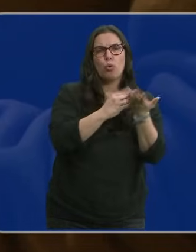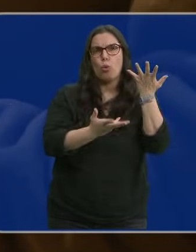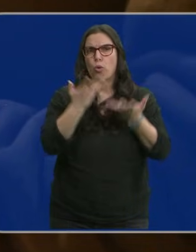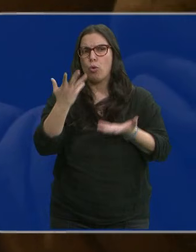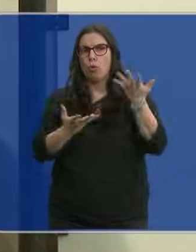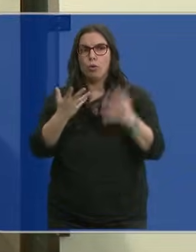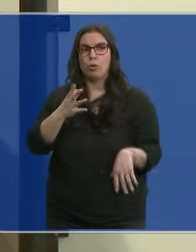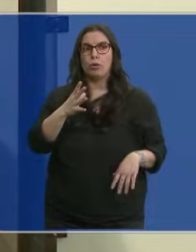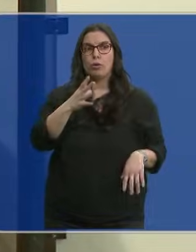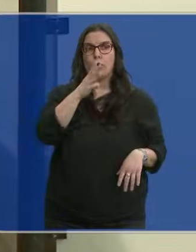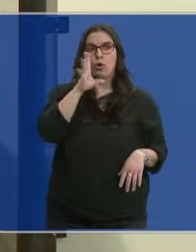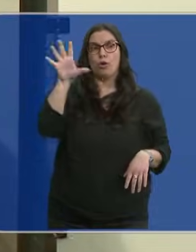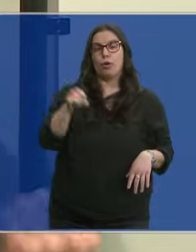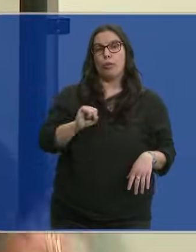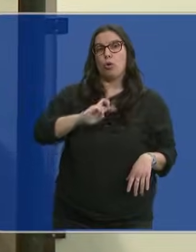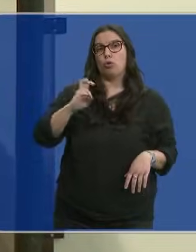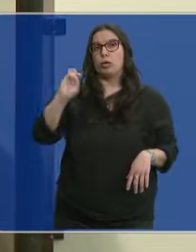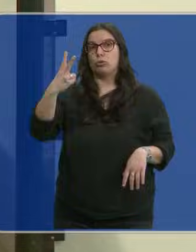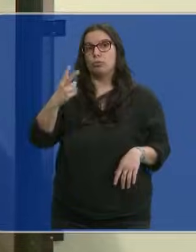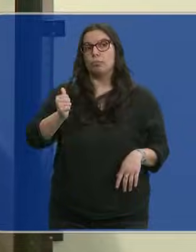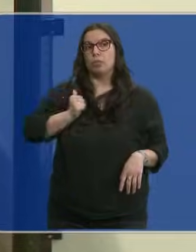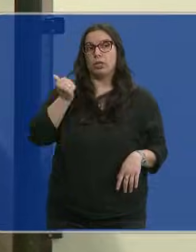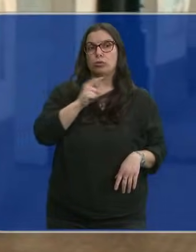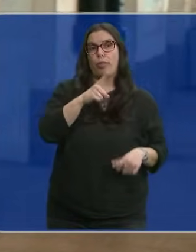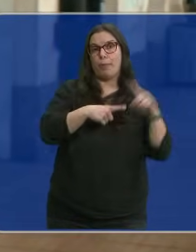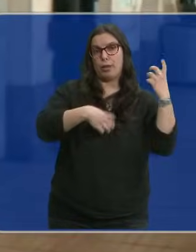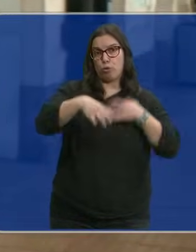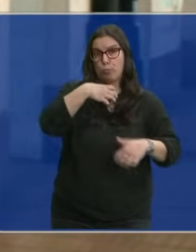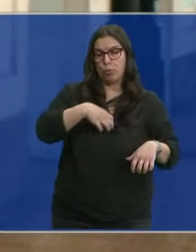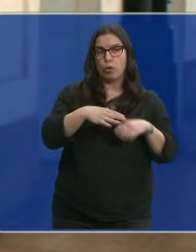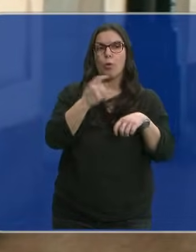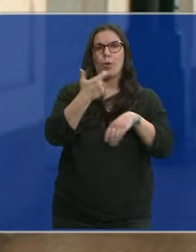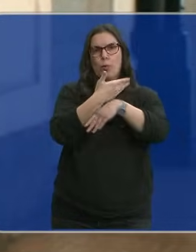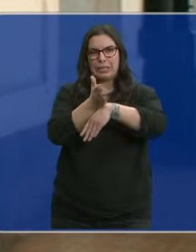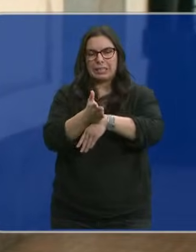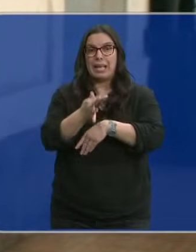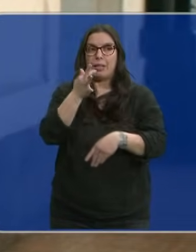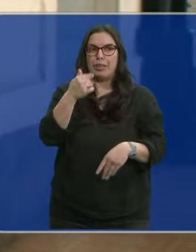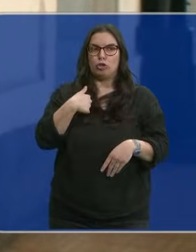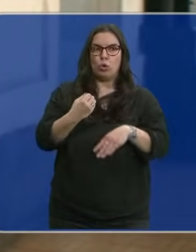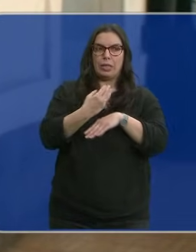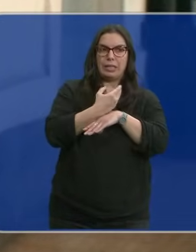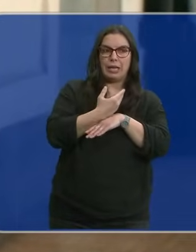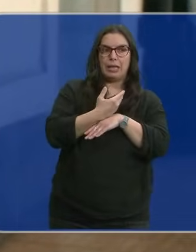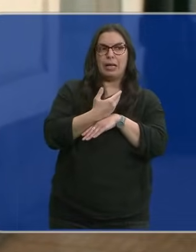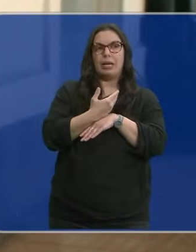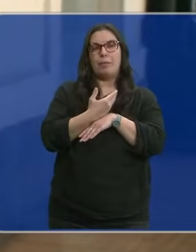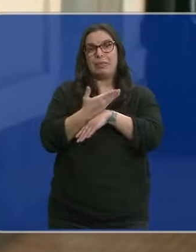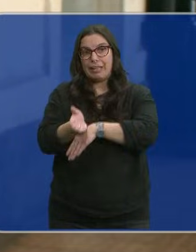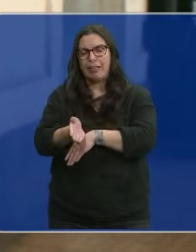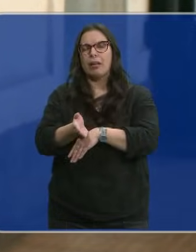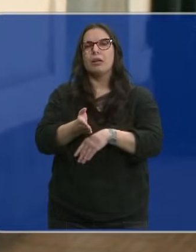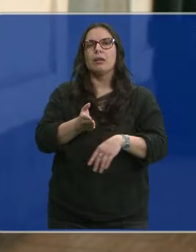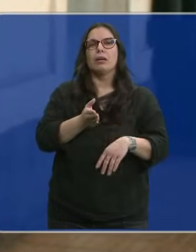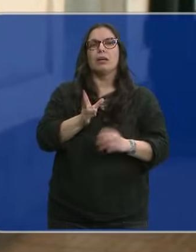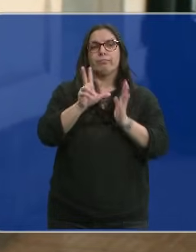quien menos. Me he cogido otro a las 2 por si acaso había cualquier cosa a las 11:30. Viene con un poquito de retraso. Además he cogido un tren más tardío que el habitual